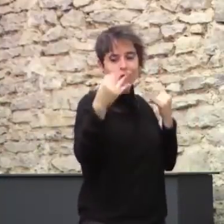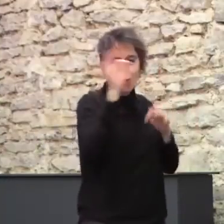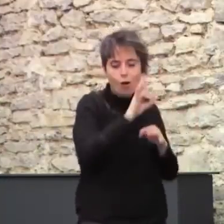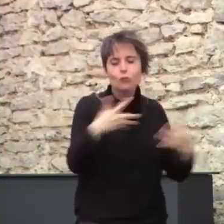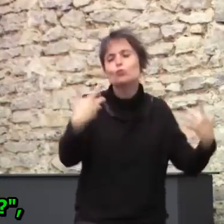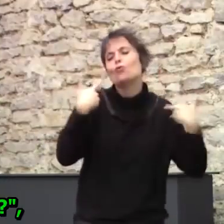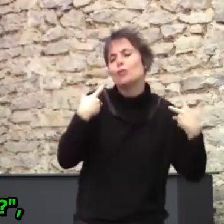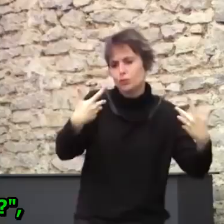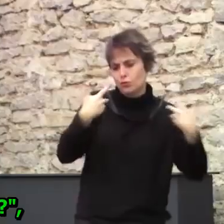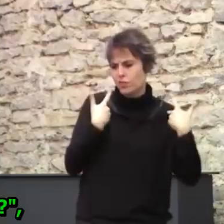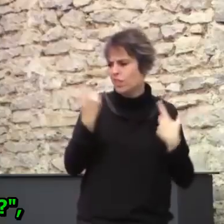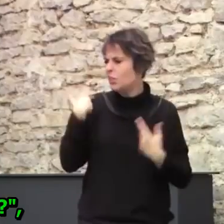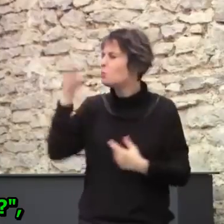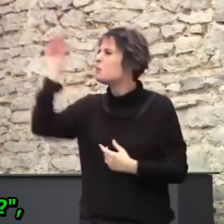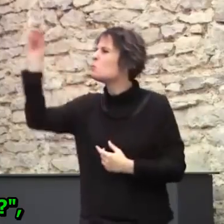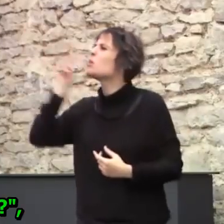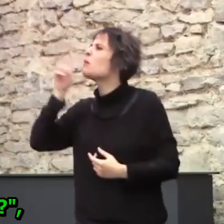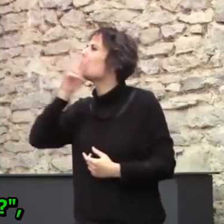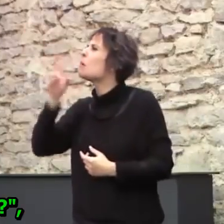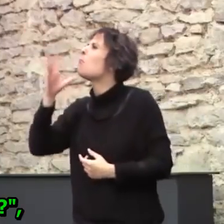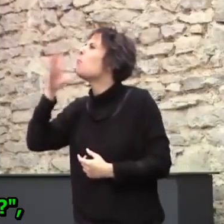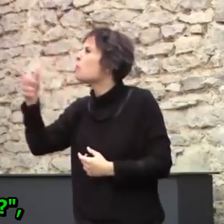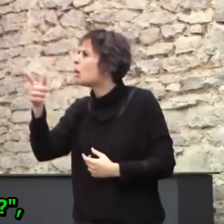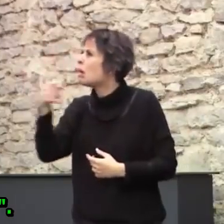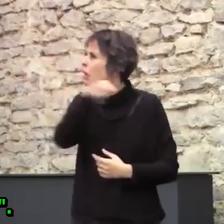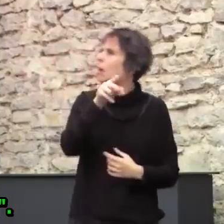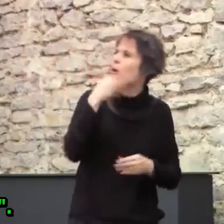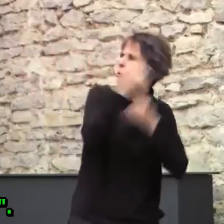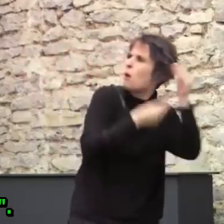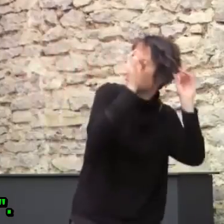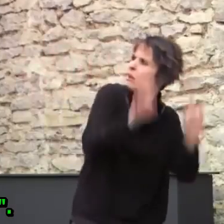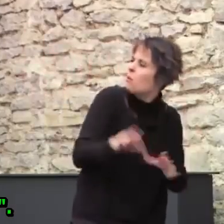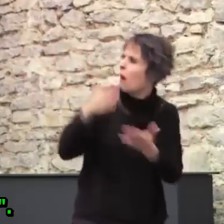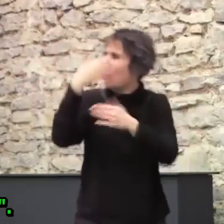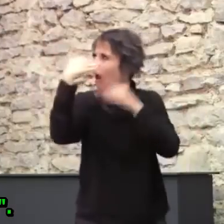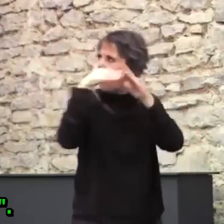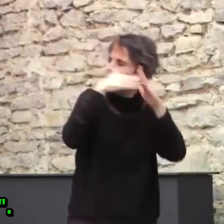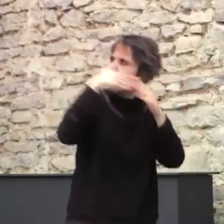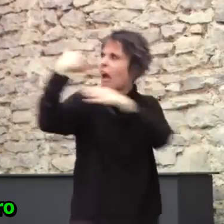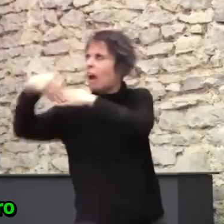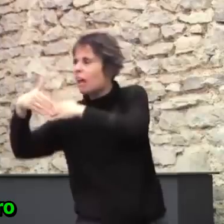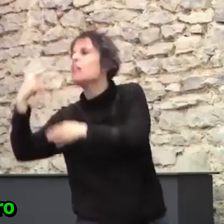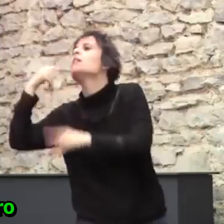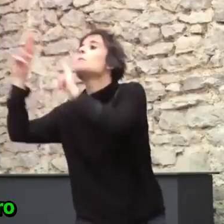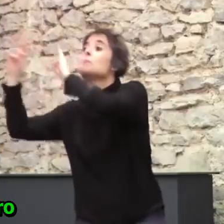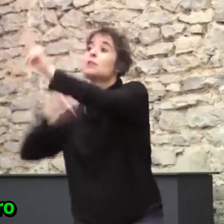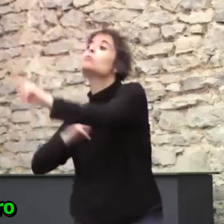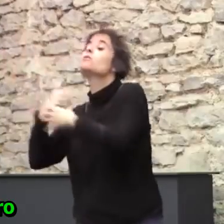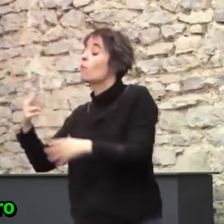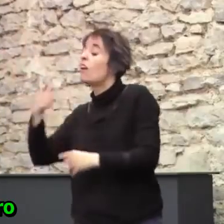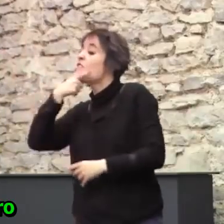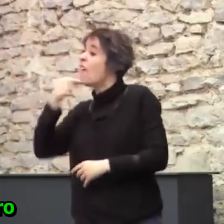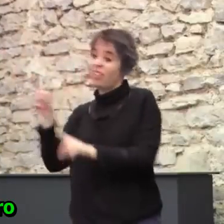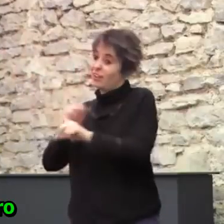y sufrían mucho, ¿no? Y yo le preguntaba a mi madre, ¿por qué no se aplica en el cuento? Y me decía, bueno, es que no es tan fácil, hija. Y efectivamente,